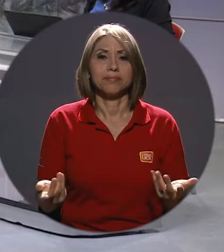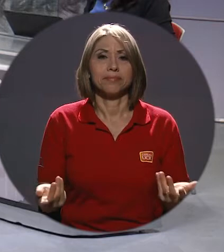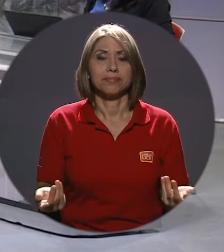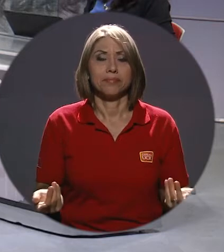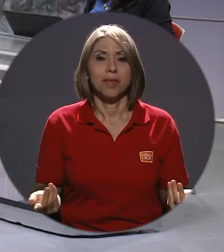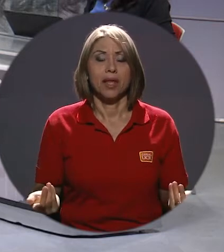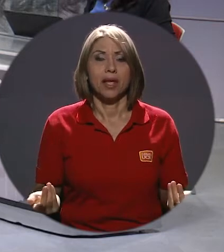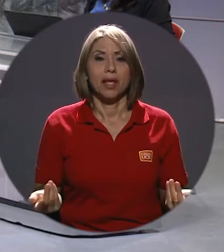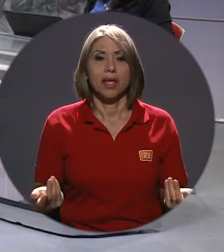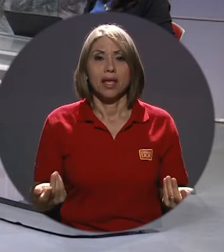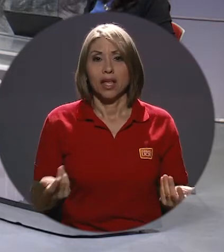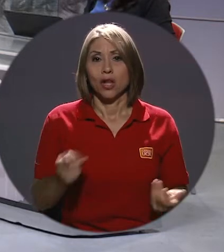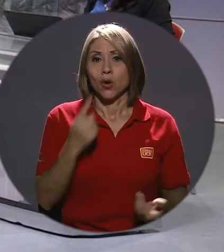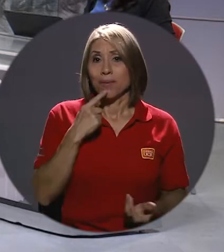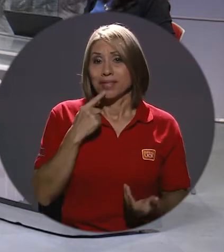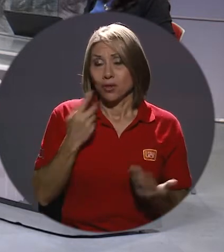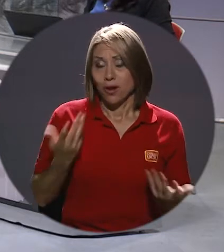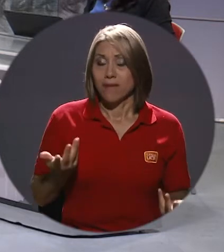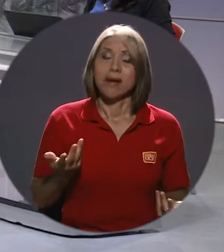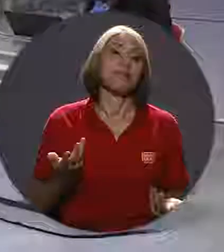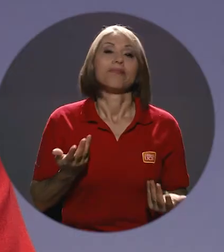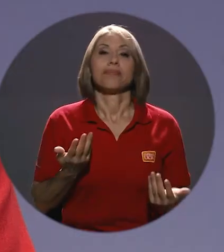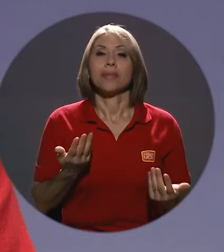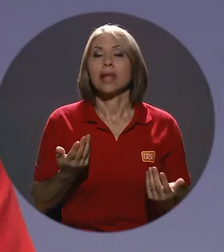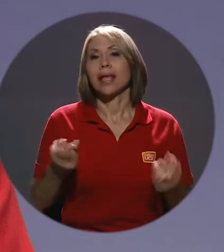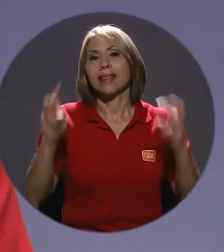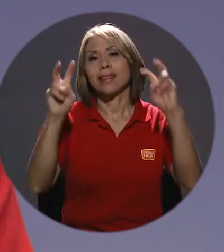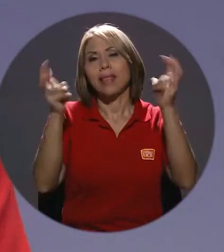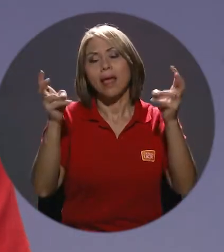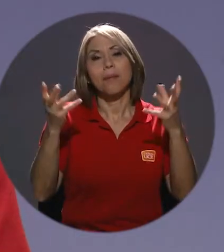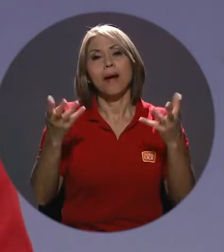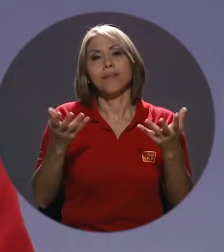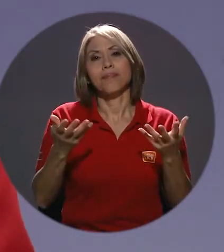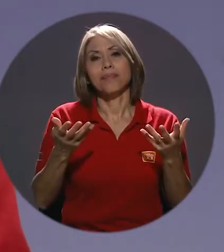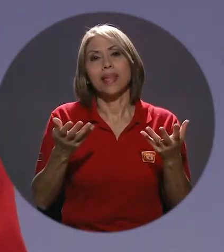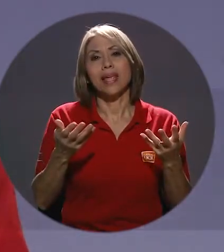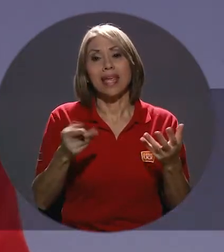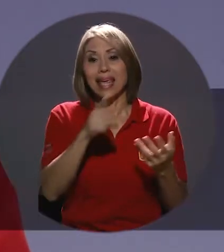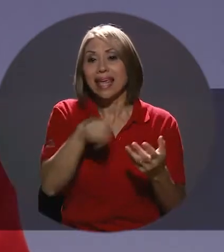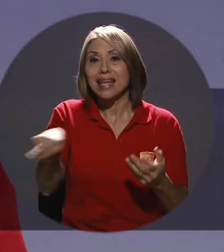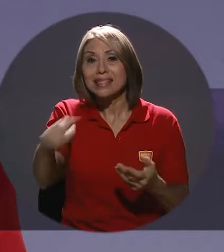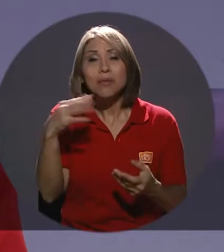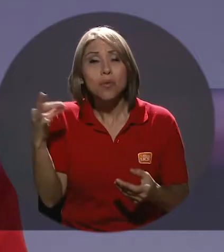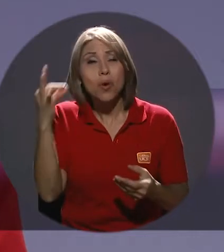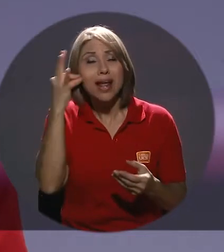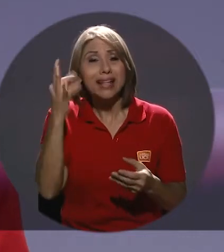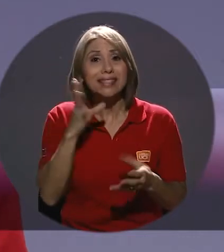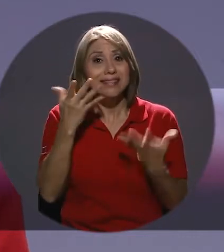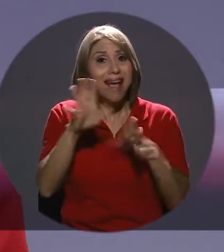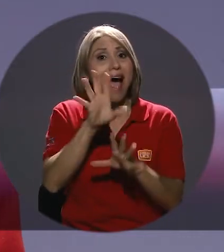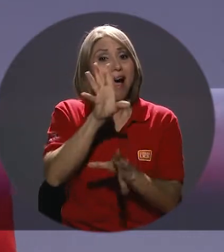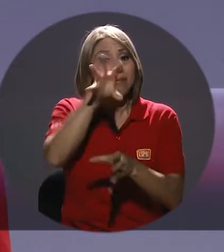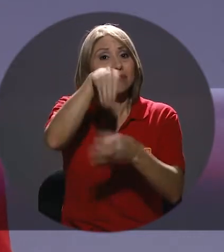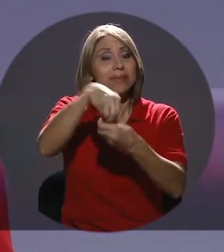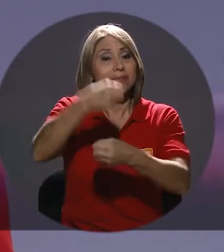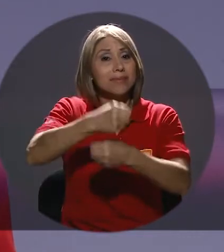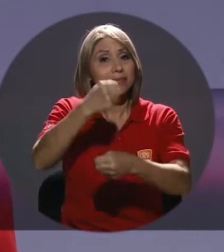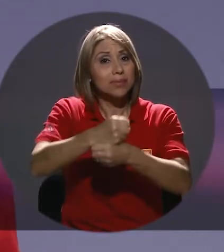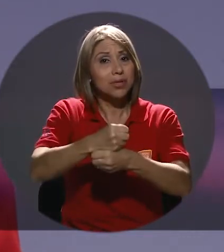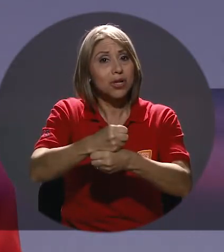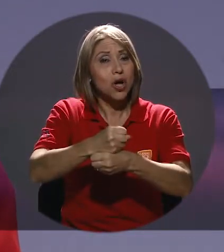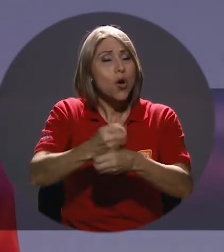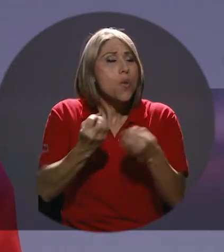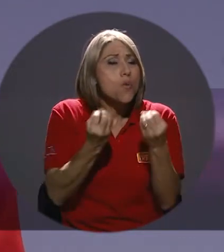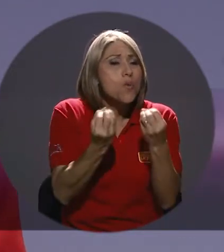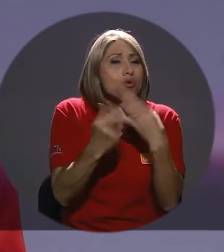poco lo que mencionaba, ¿verdad? El tema de que gran parte de esta incorporación de las mujeres también ha sido con patrones,